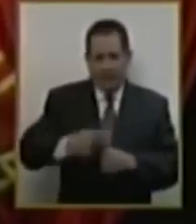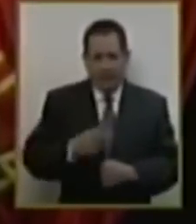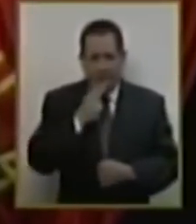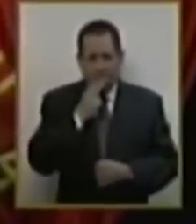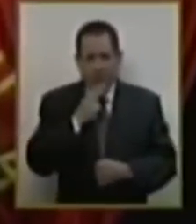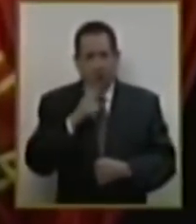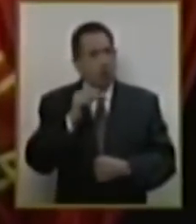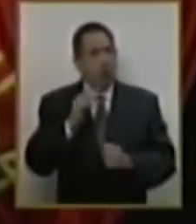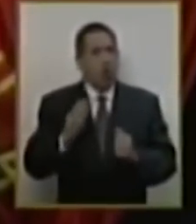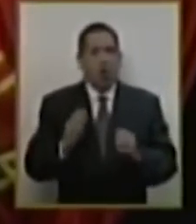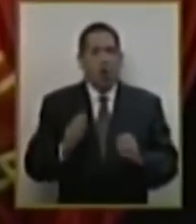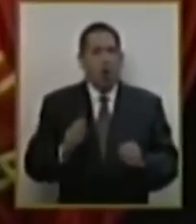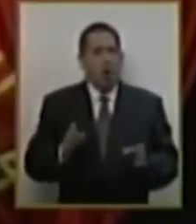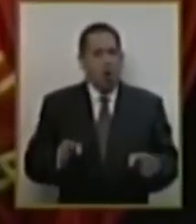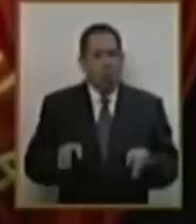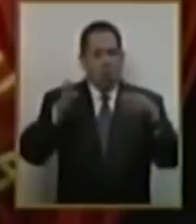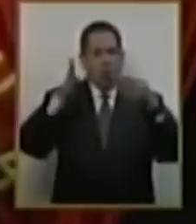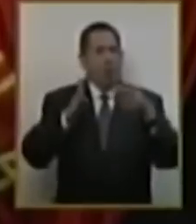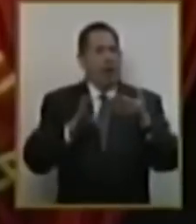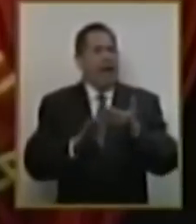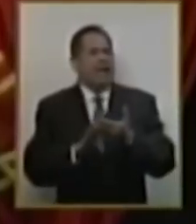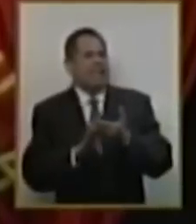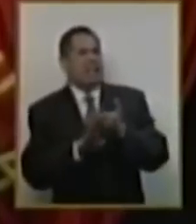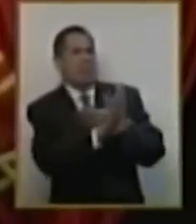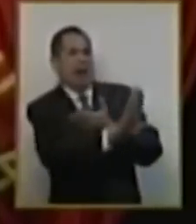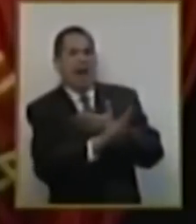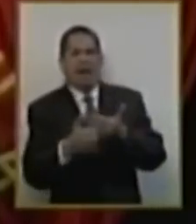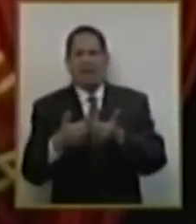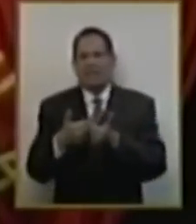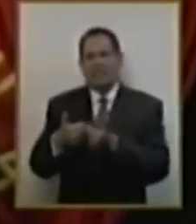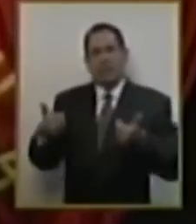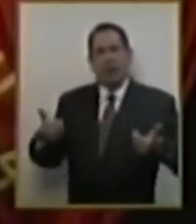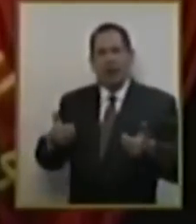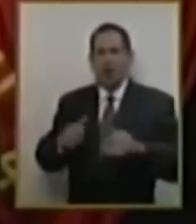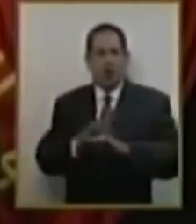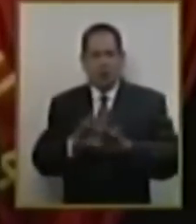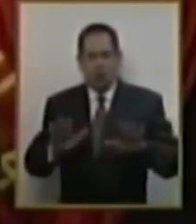para separar a los pueblos, sino